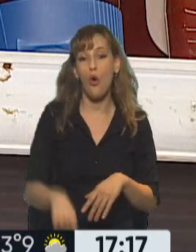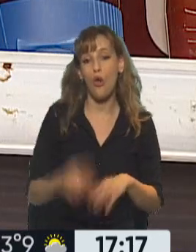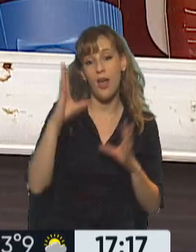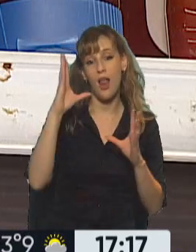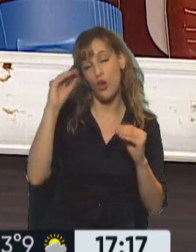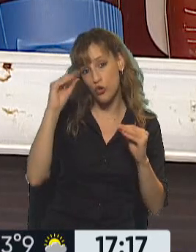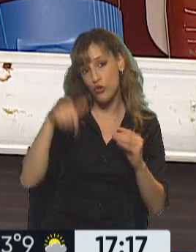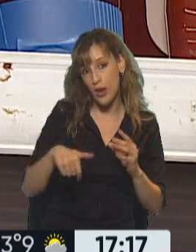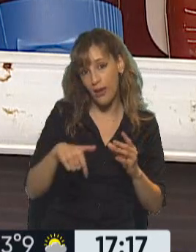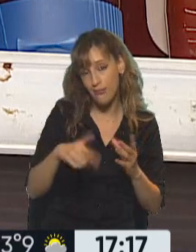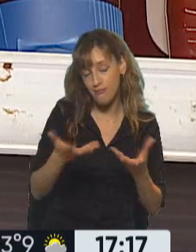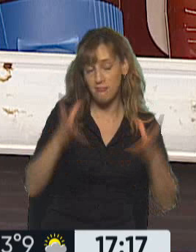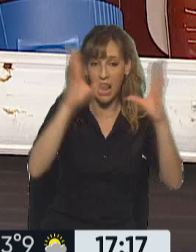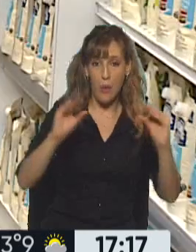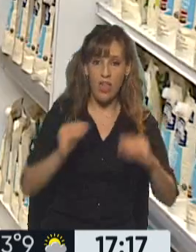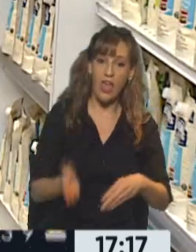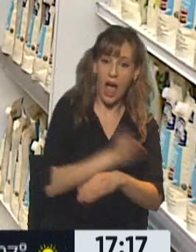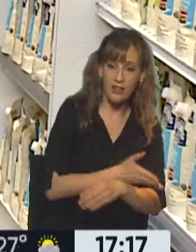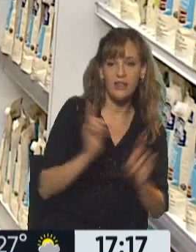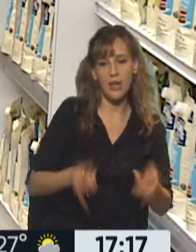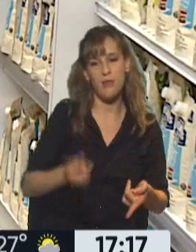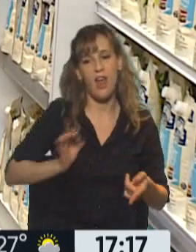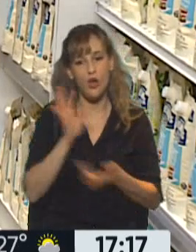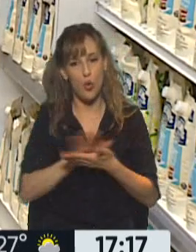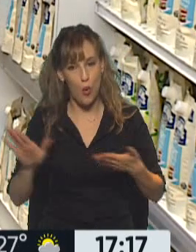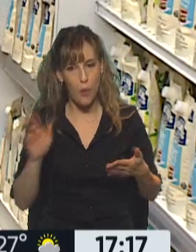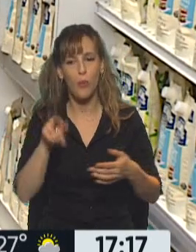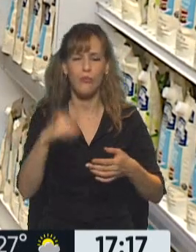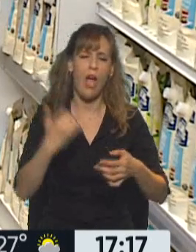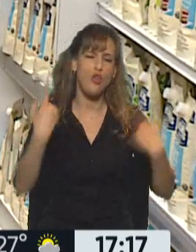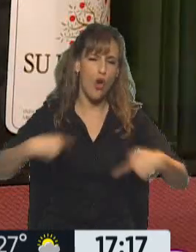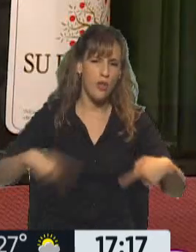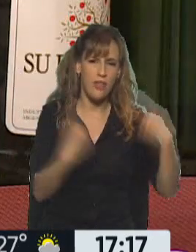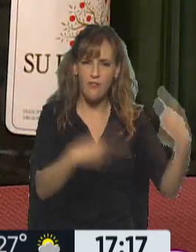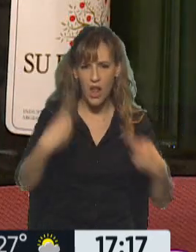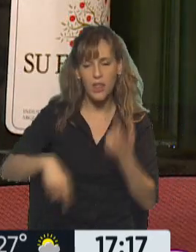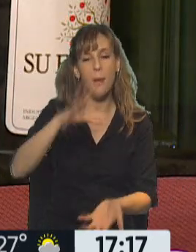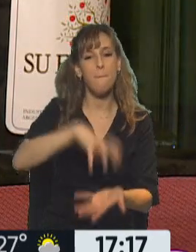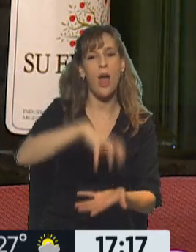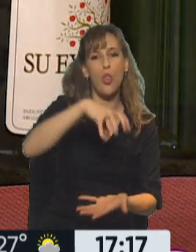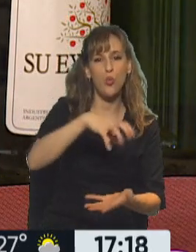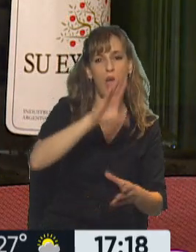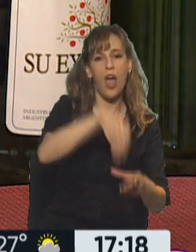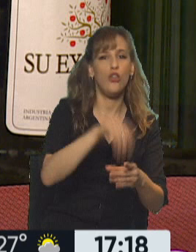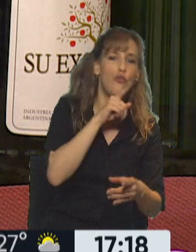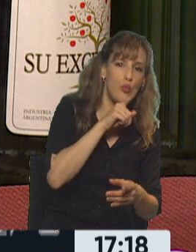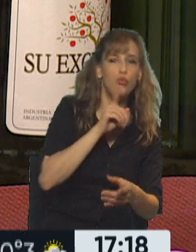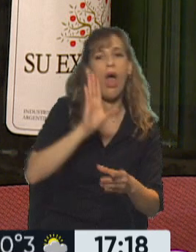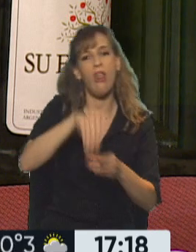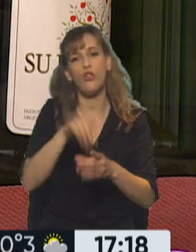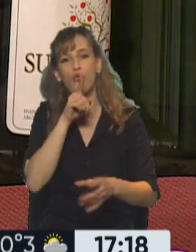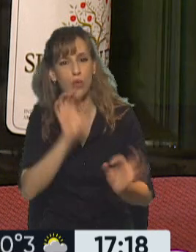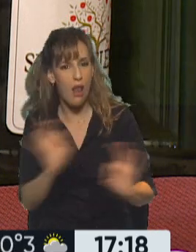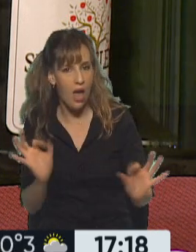pero también del Año Nuevo, ¿eh? La canasta incluye, como decíamos, distintos tipos de pan dulce con o sin fruta, con chip de chocolate también. Lo que estamos